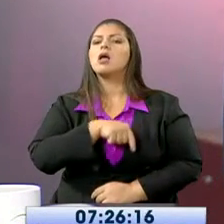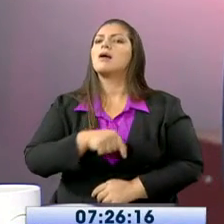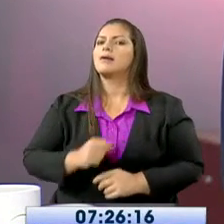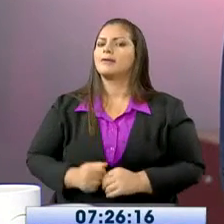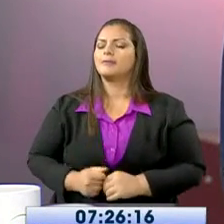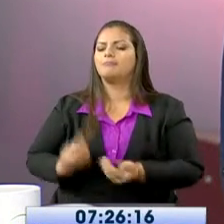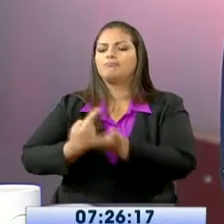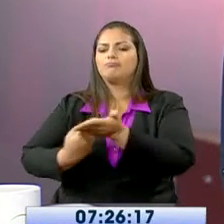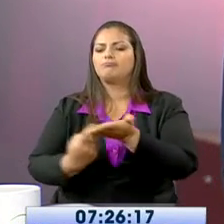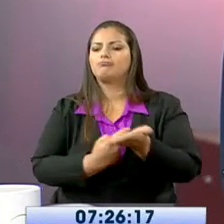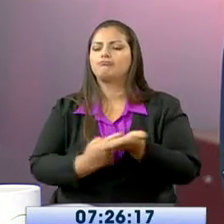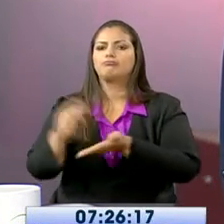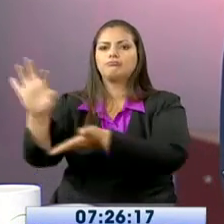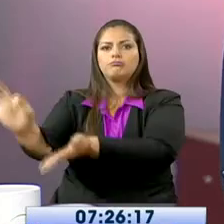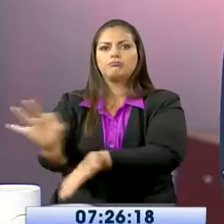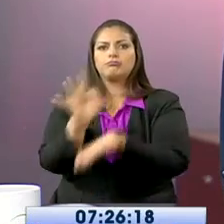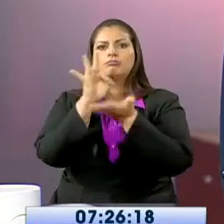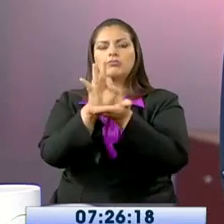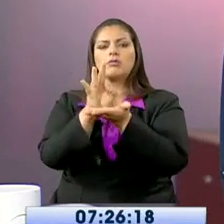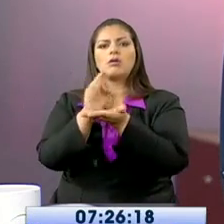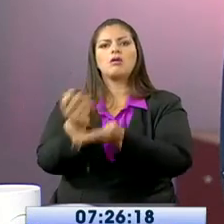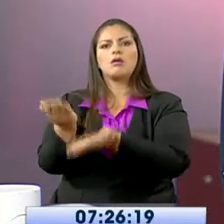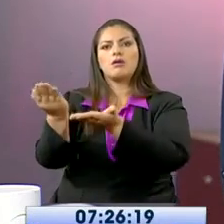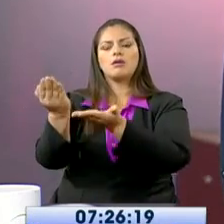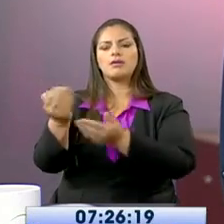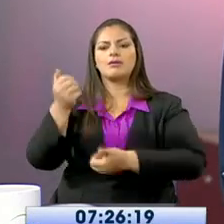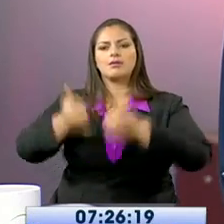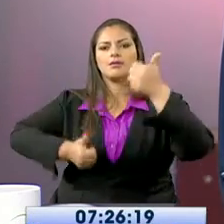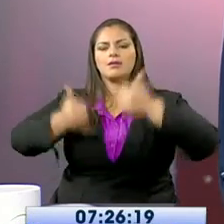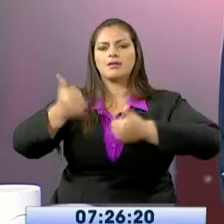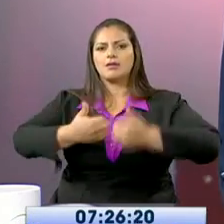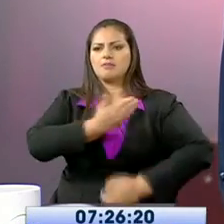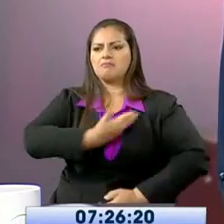que llevó a cabo la agrupación política en la ciudad capital.